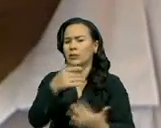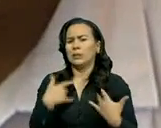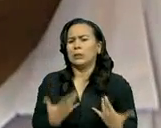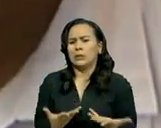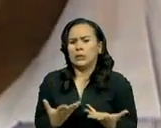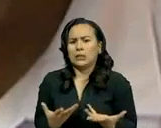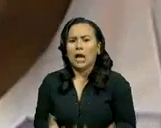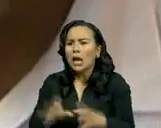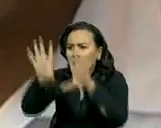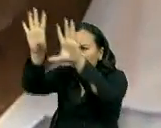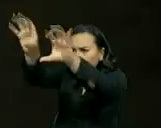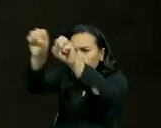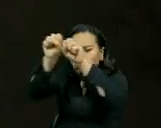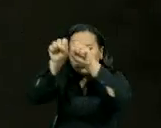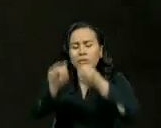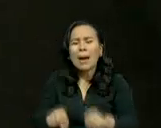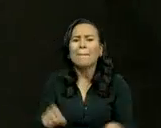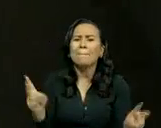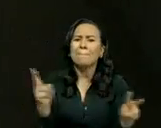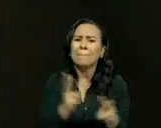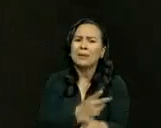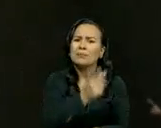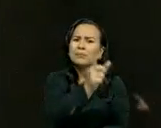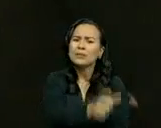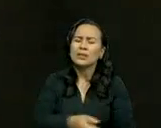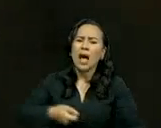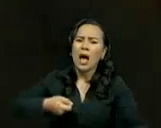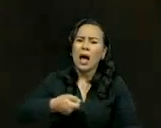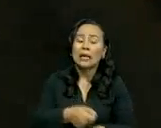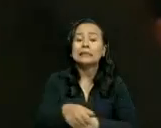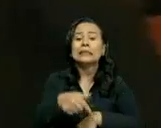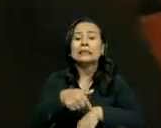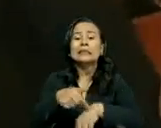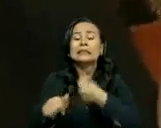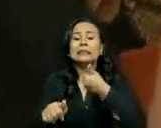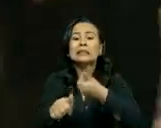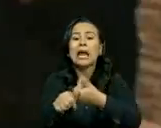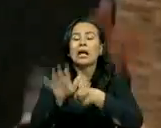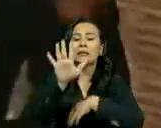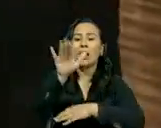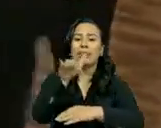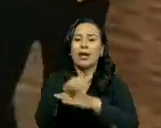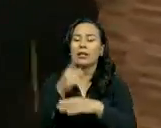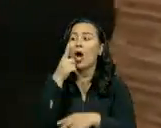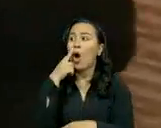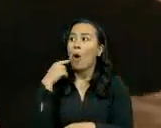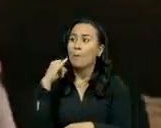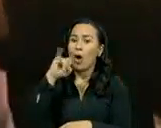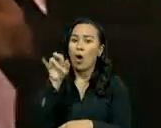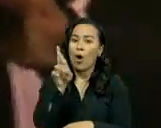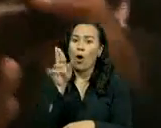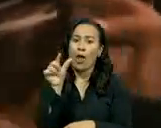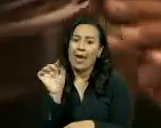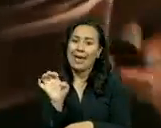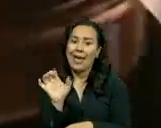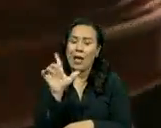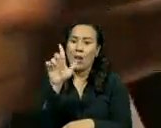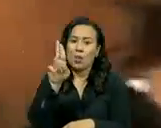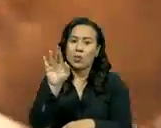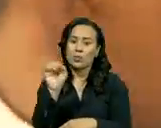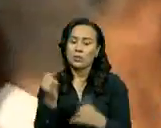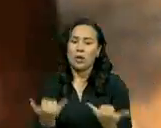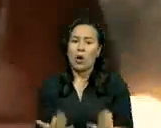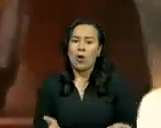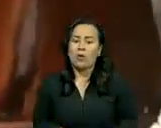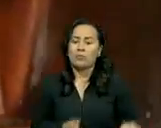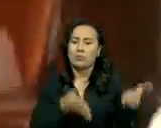a estos delincuentes. Cerca de las 17 horas de este jueves, el cuerpo de Jorge Luis Flores fue dado cristiana sepultura,